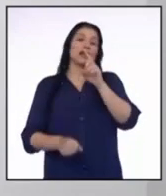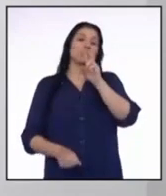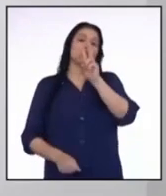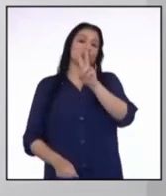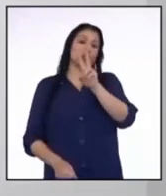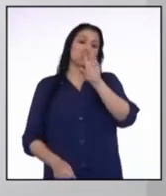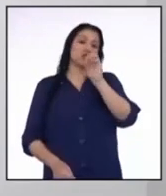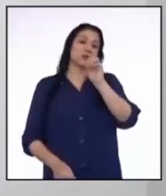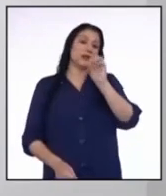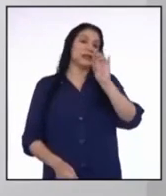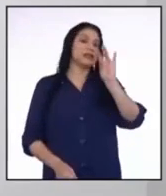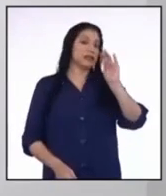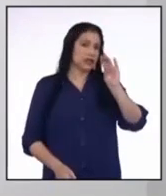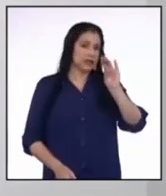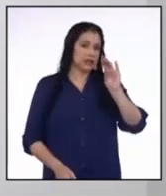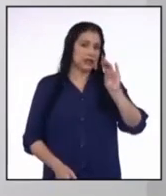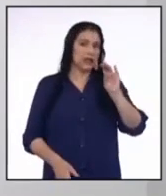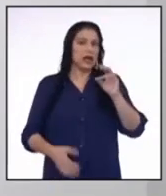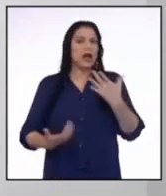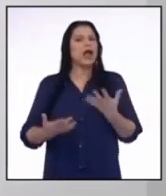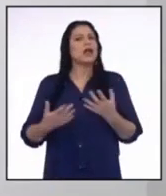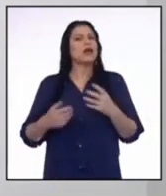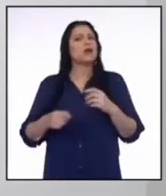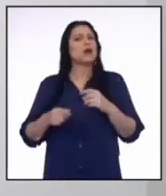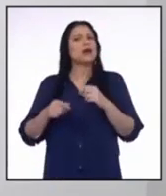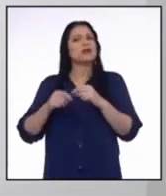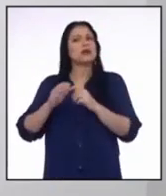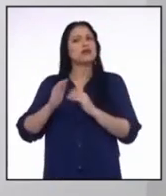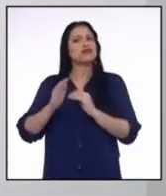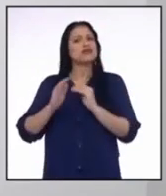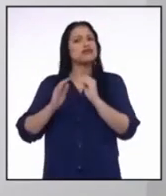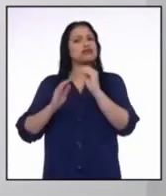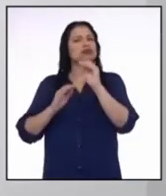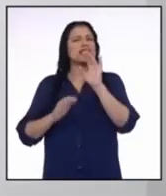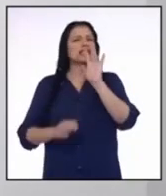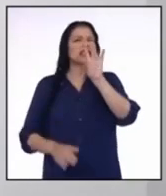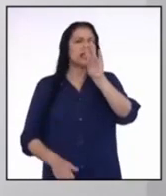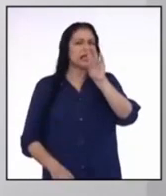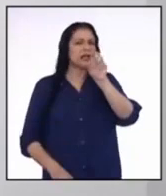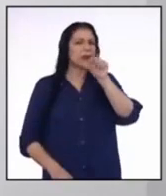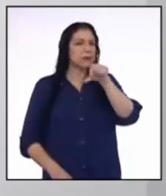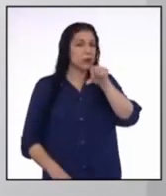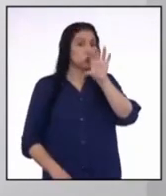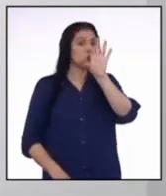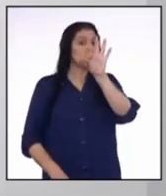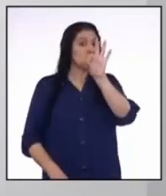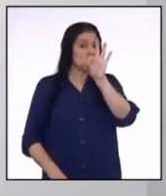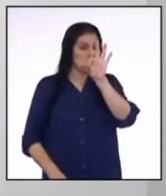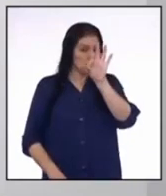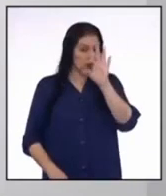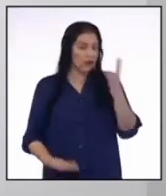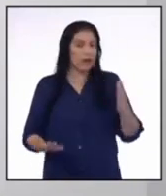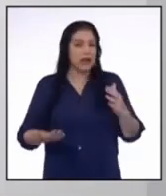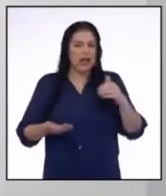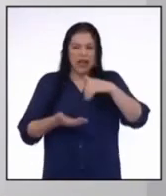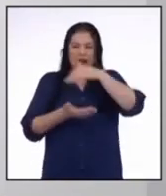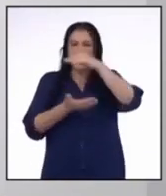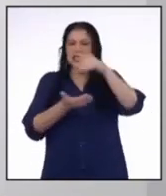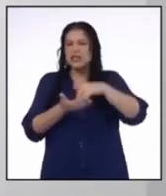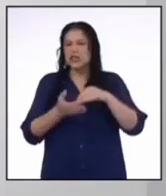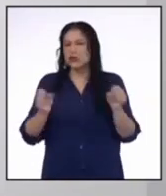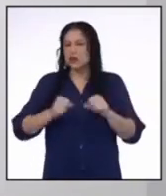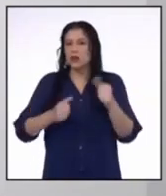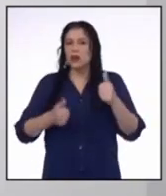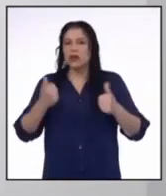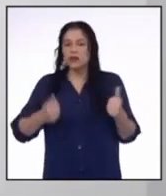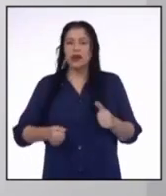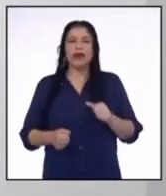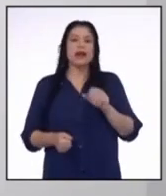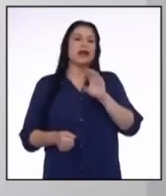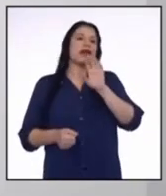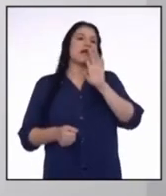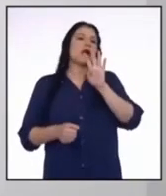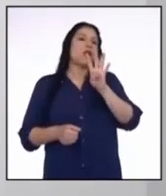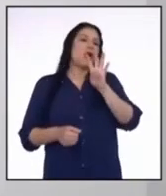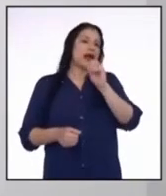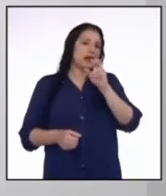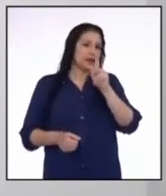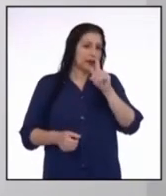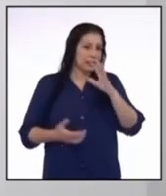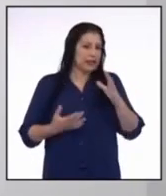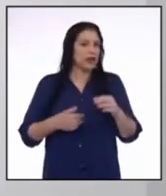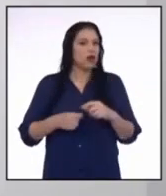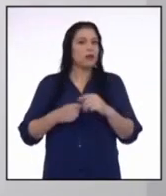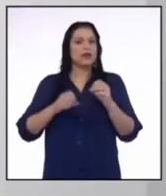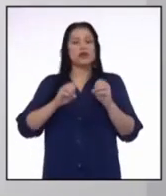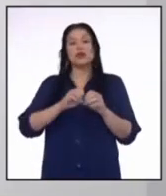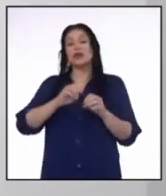2007 y tuvo una magnitud de 7.9. El epicentro fue 40